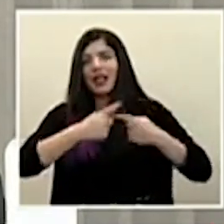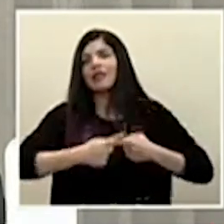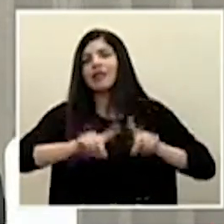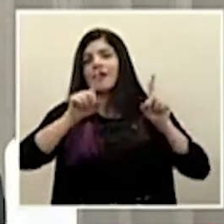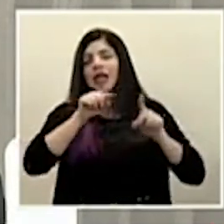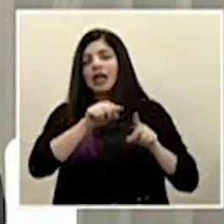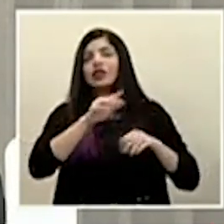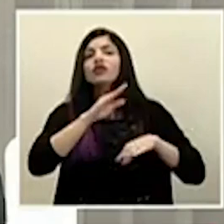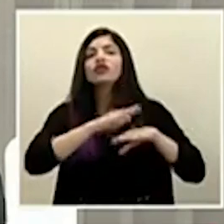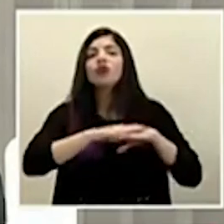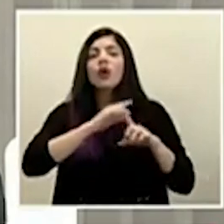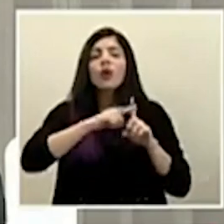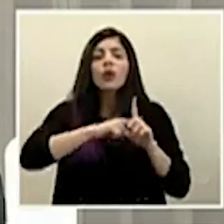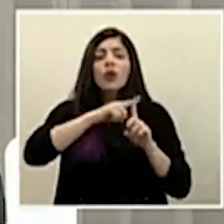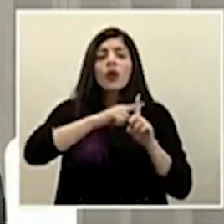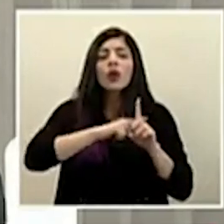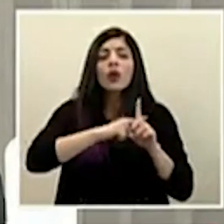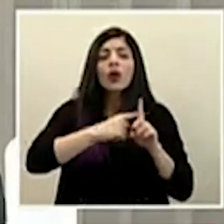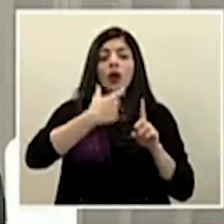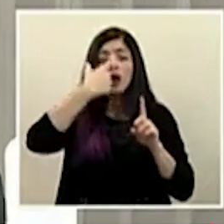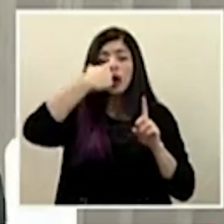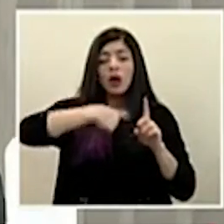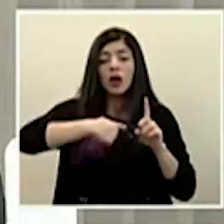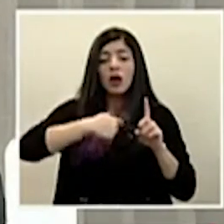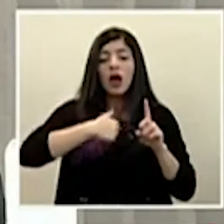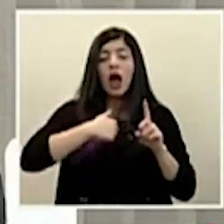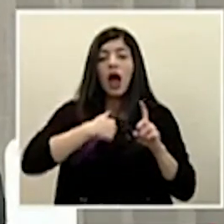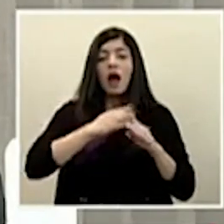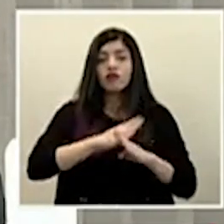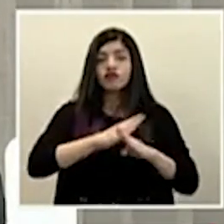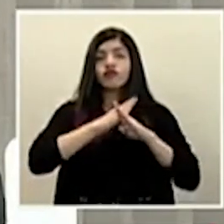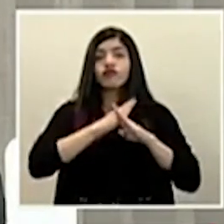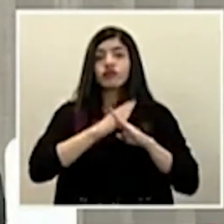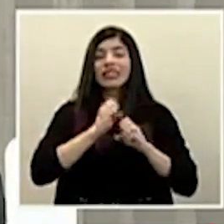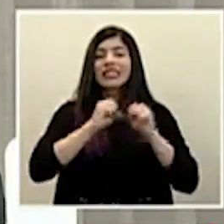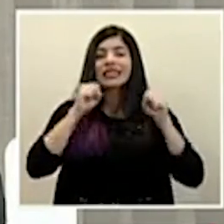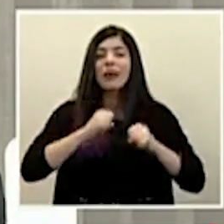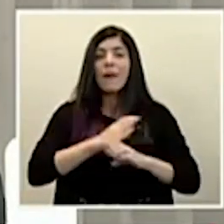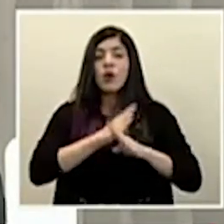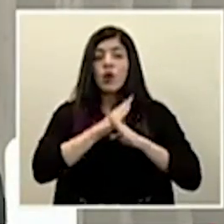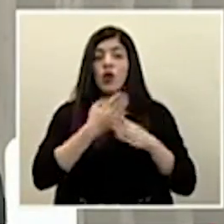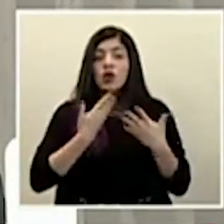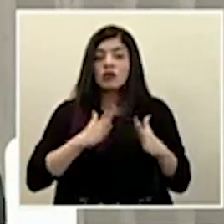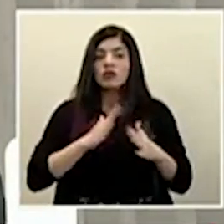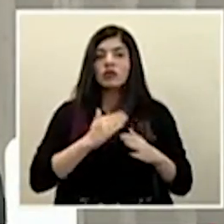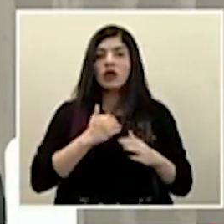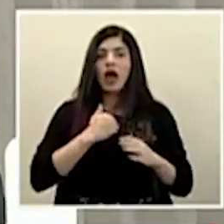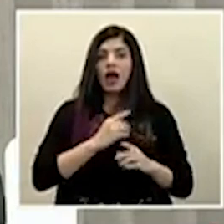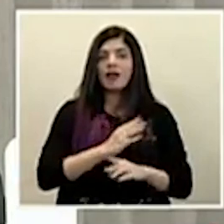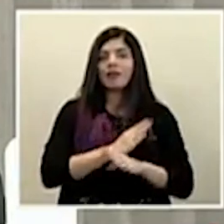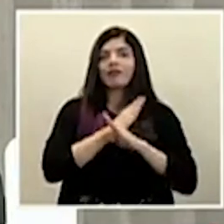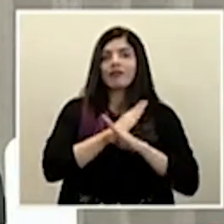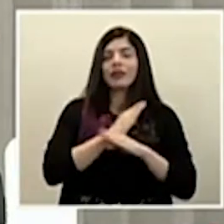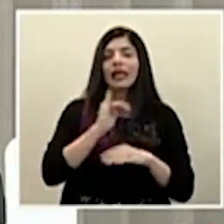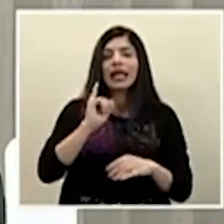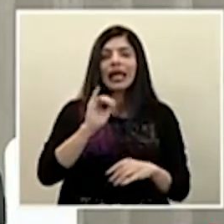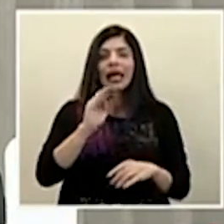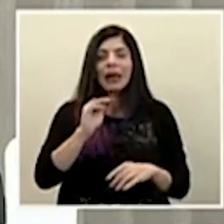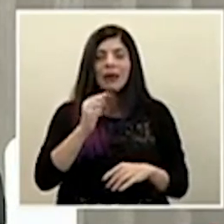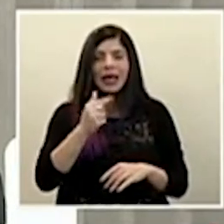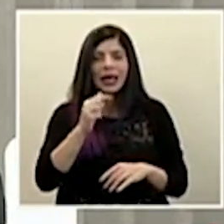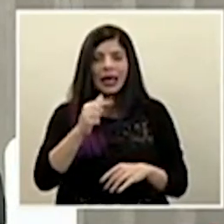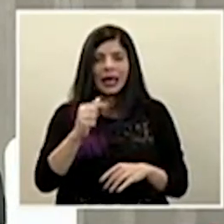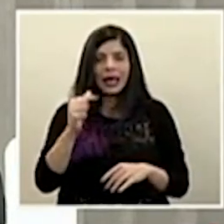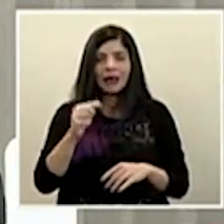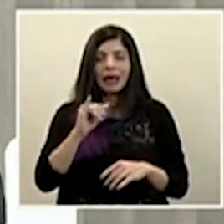de medir la respuesta de inmunológica en el cuerpo, que son justamente las pruebas de IgM e IgG,